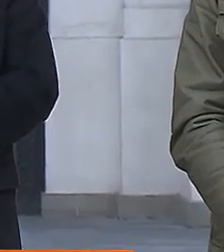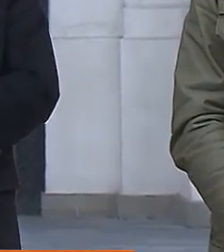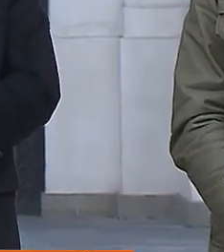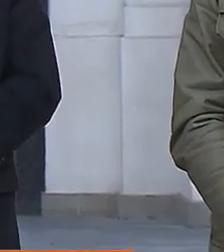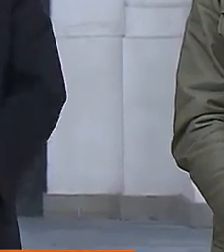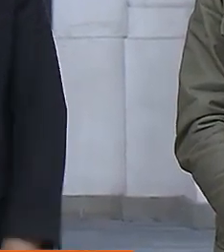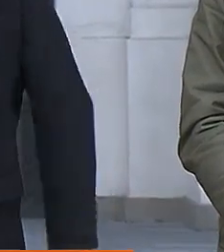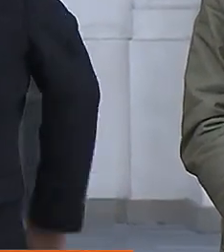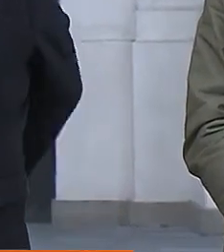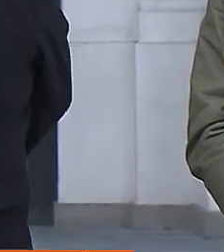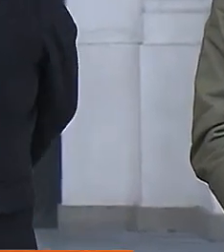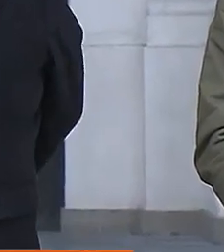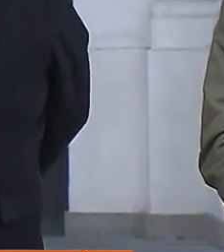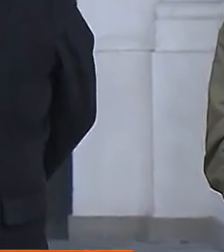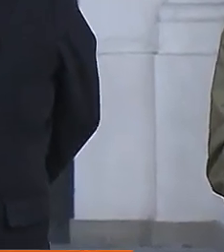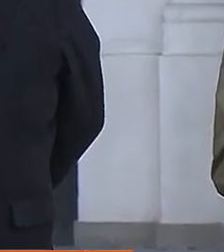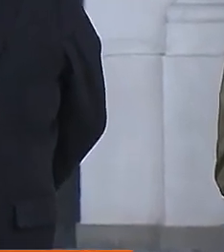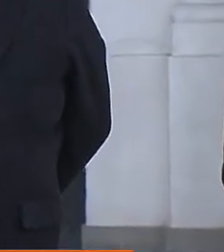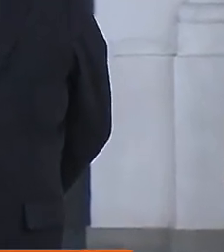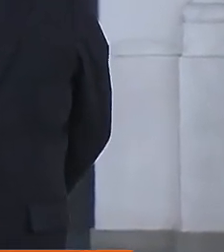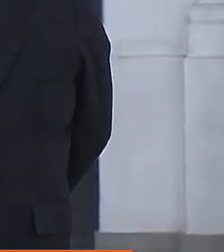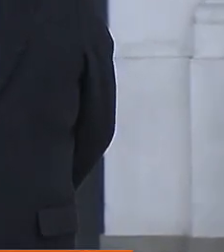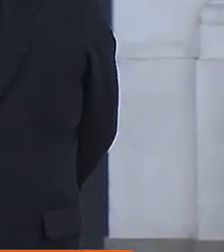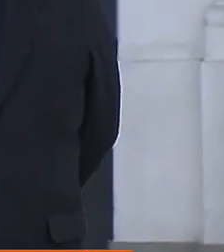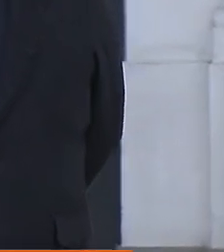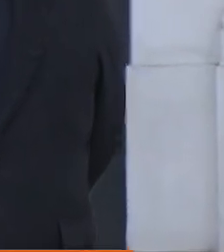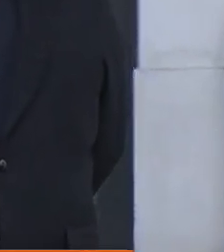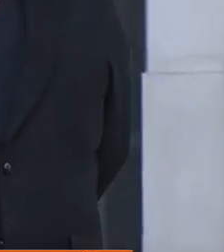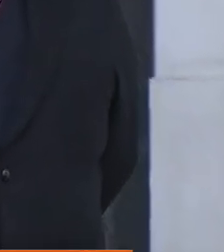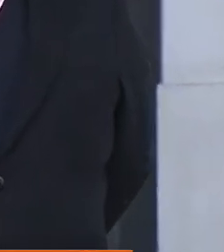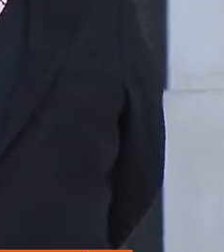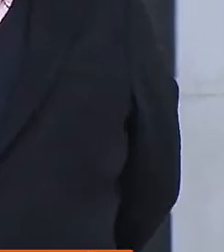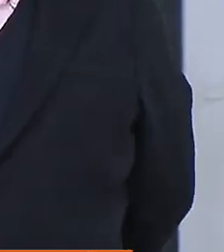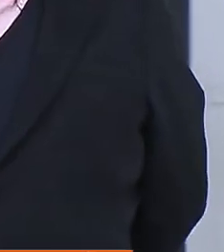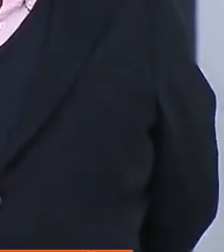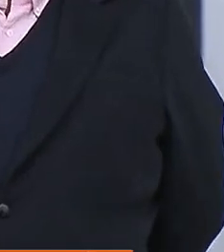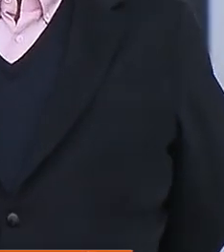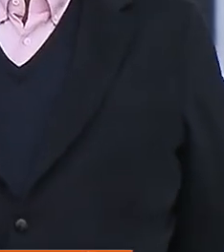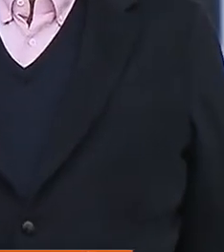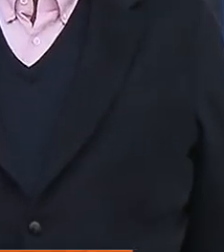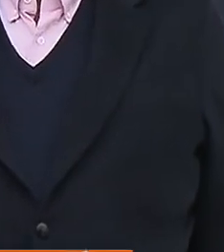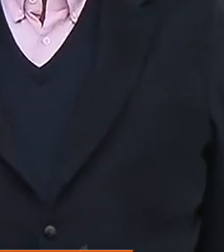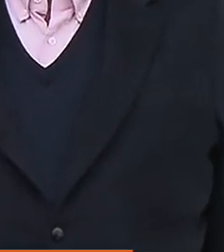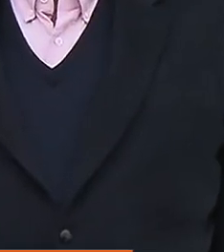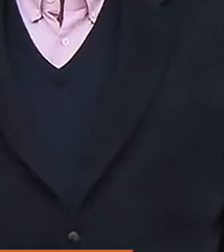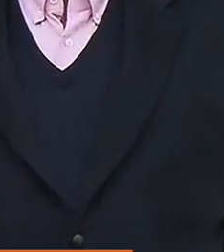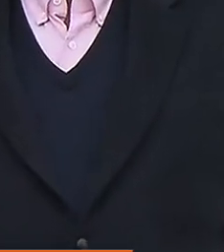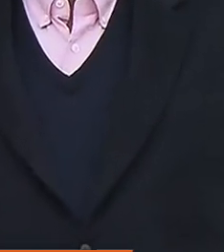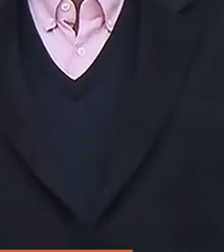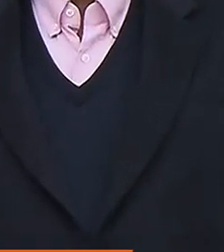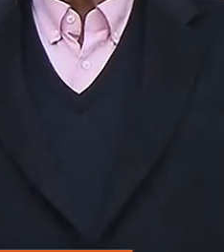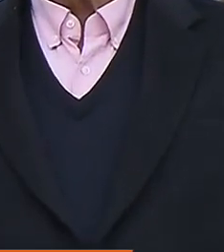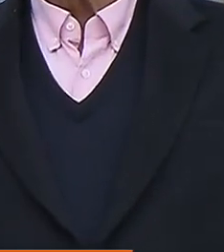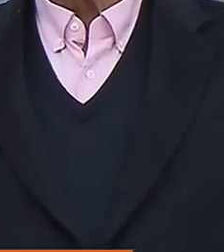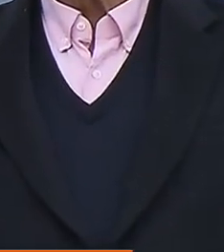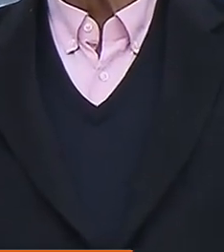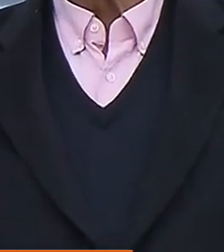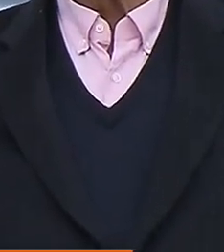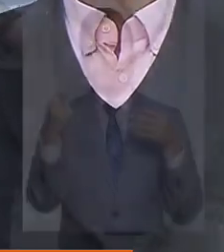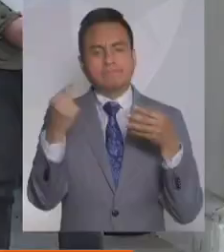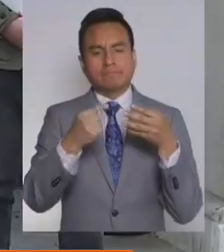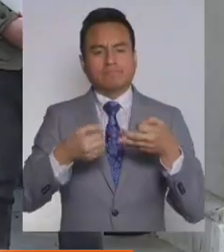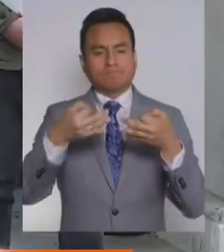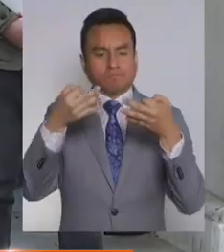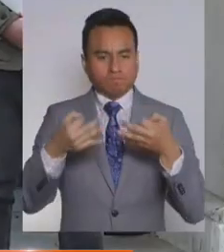Muy bien, ya nos dieron el pase. Muchas gracias, encantado. La idea es poder informarles